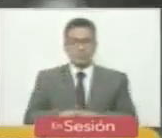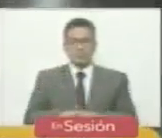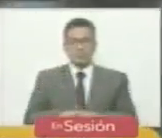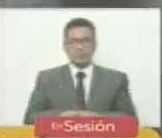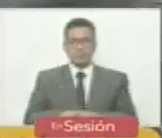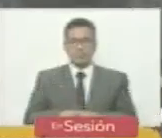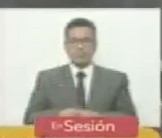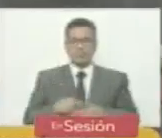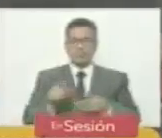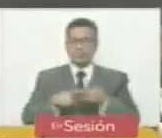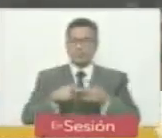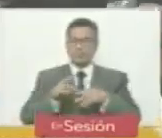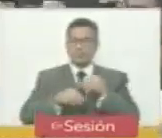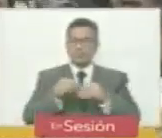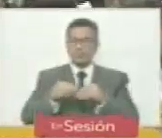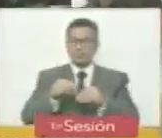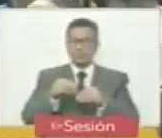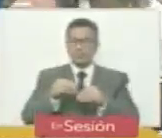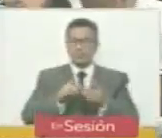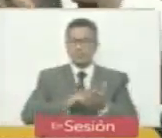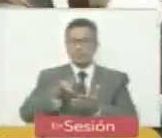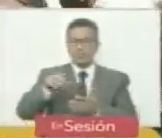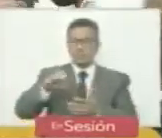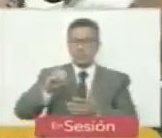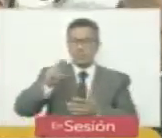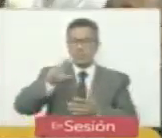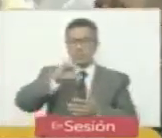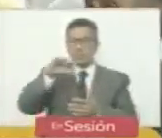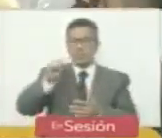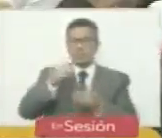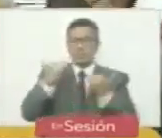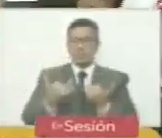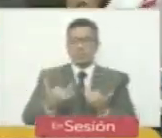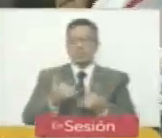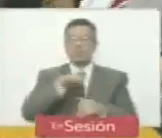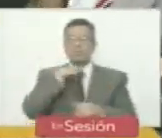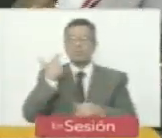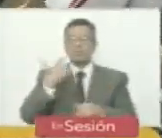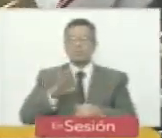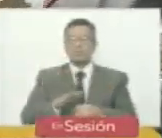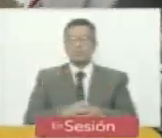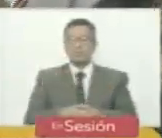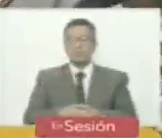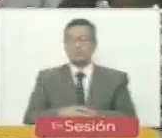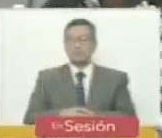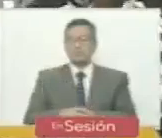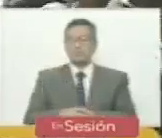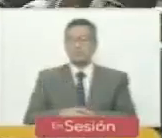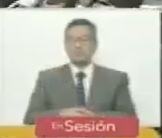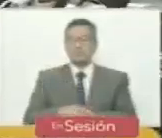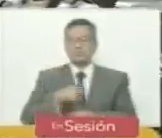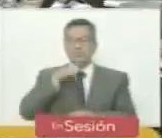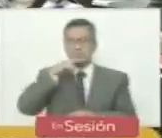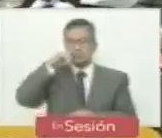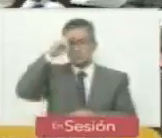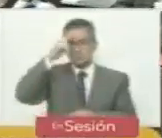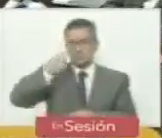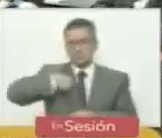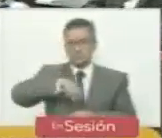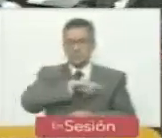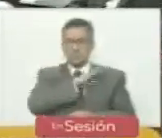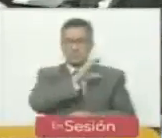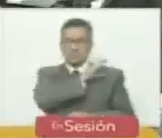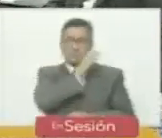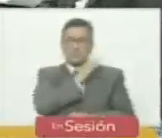¿Qué complicidad tenía un piloto de Conviasa, que ya falleció, que es el padre de nuestro capitán